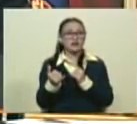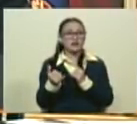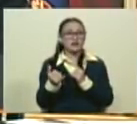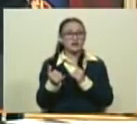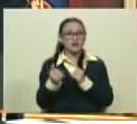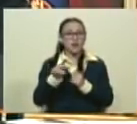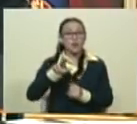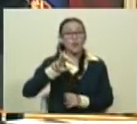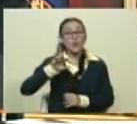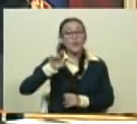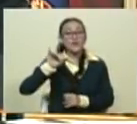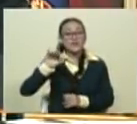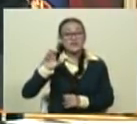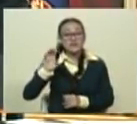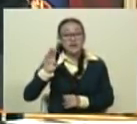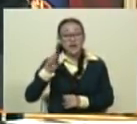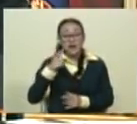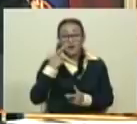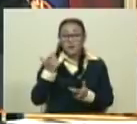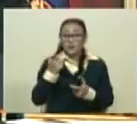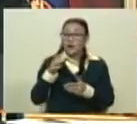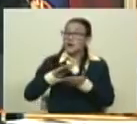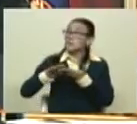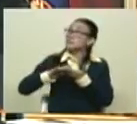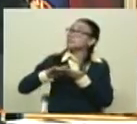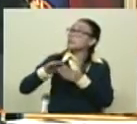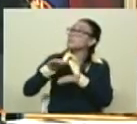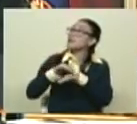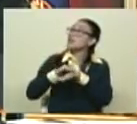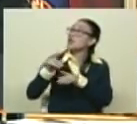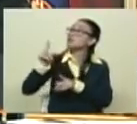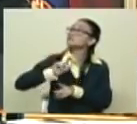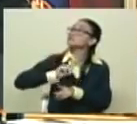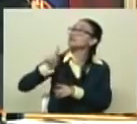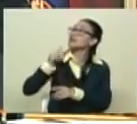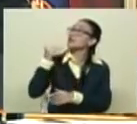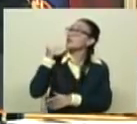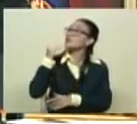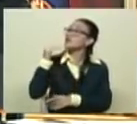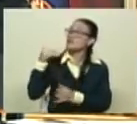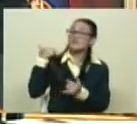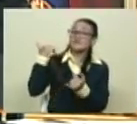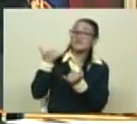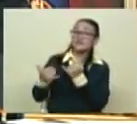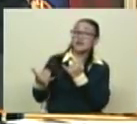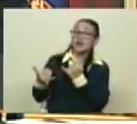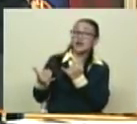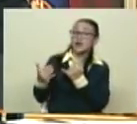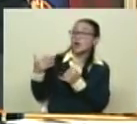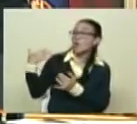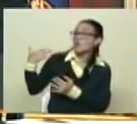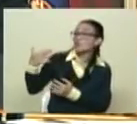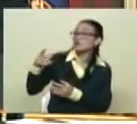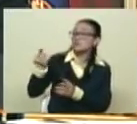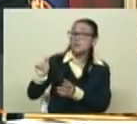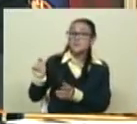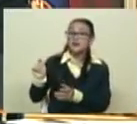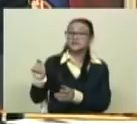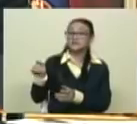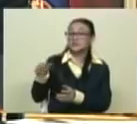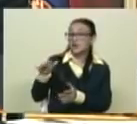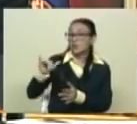ya Uribe, para tratar de buscar el perdón de Estados Unidos y no ir preso, al final, los 2 últimos meses, buscó una provocación,